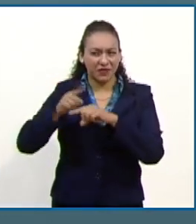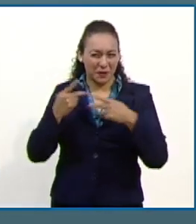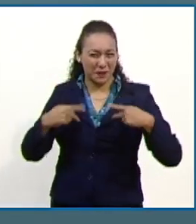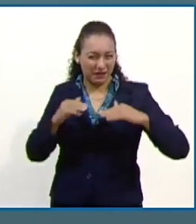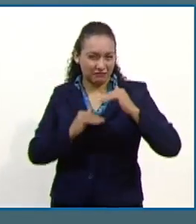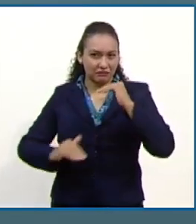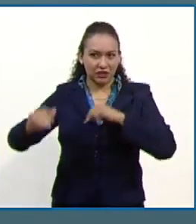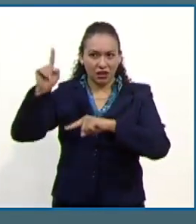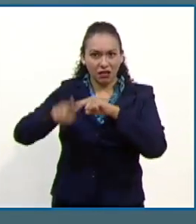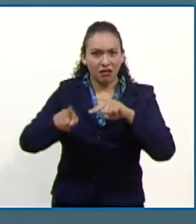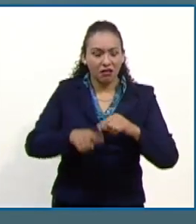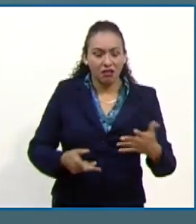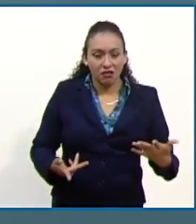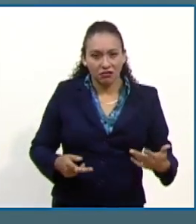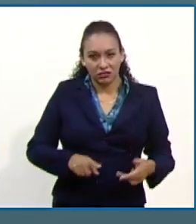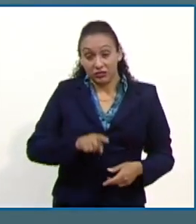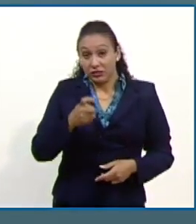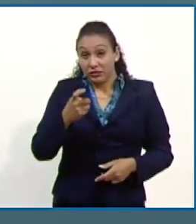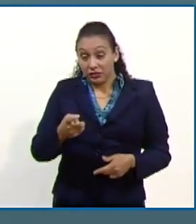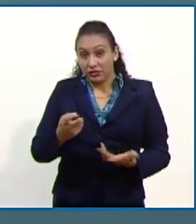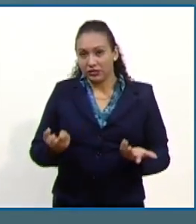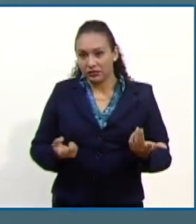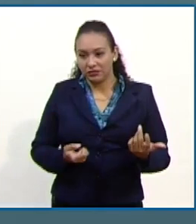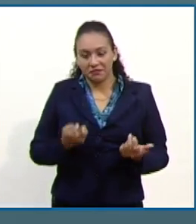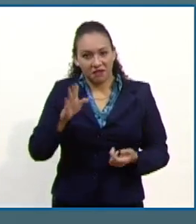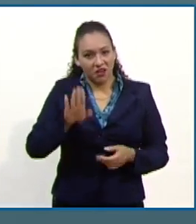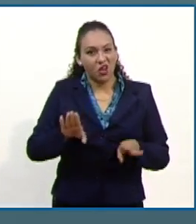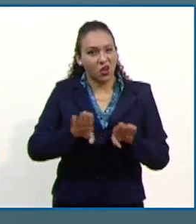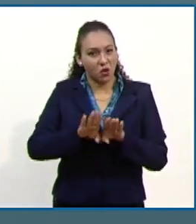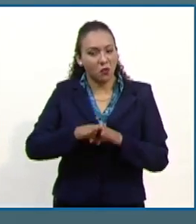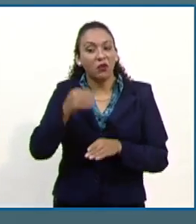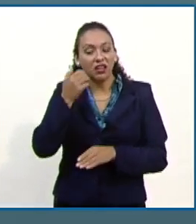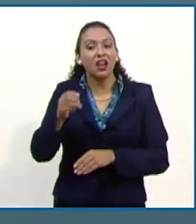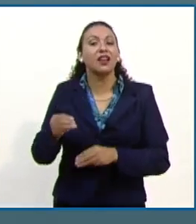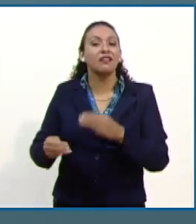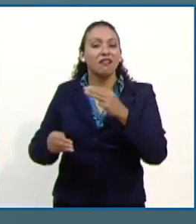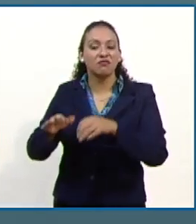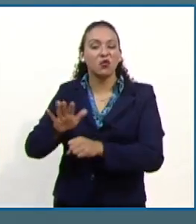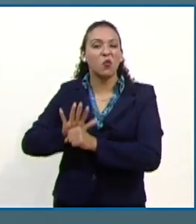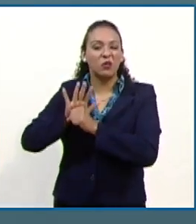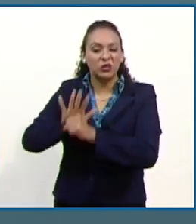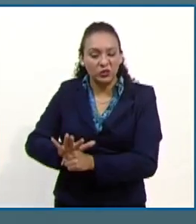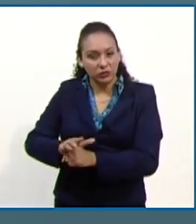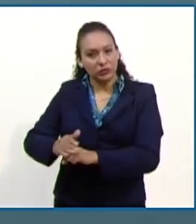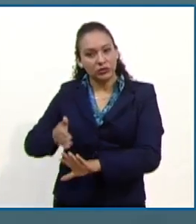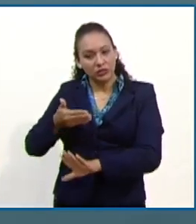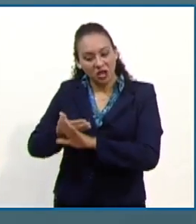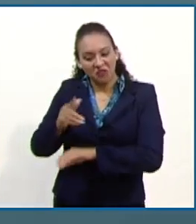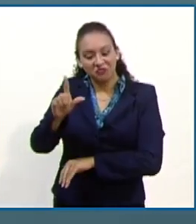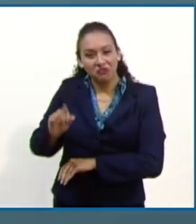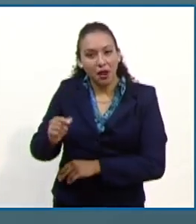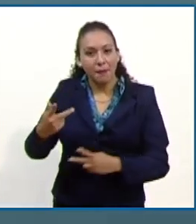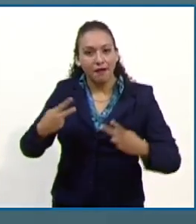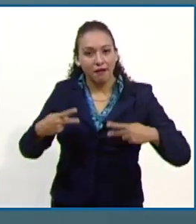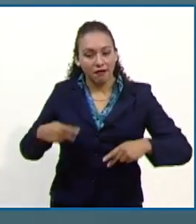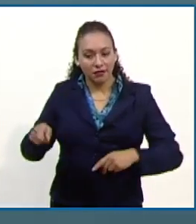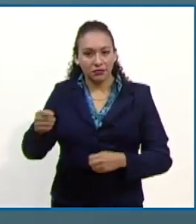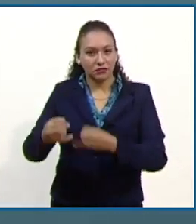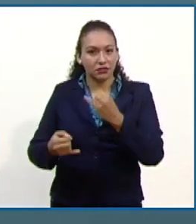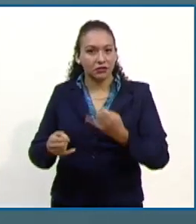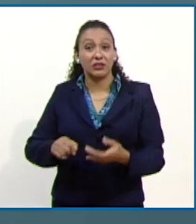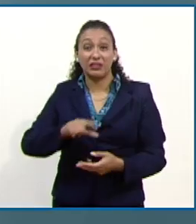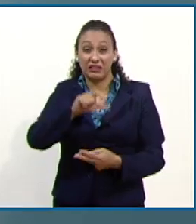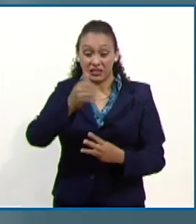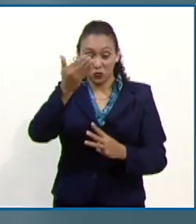nombramiento. La iniciativa advierte, pretende someter a los jueces, vulnerando la independencia del Poder Judicial y con ello la